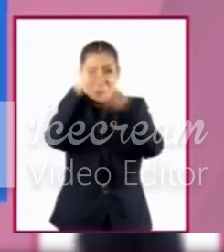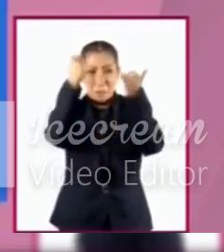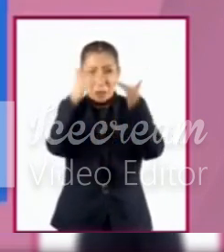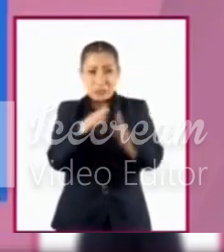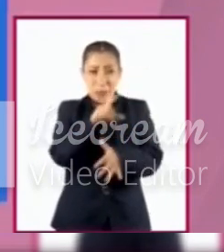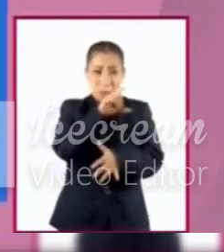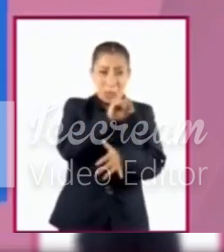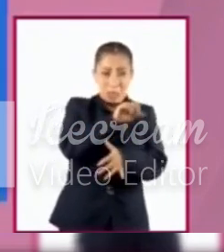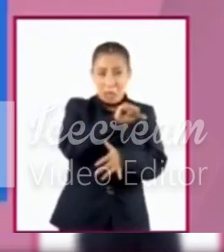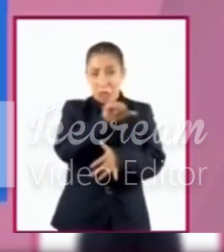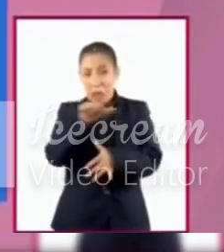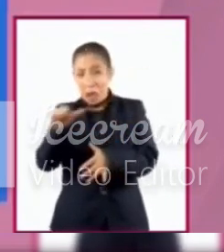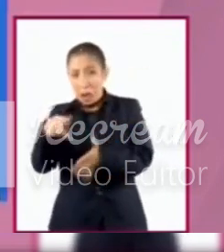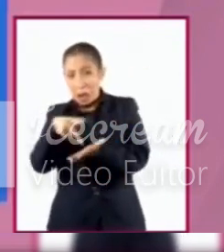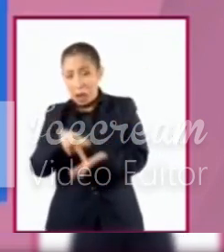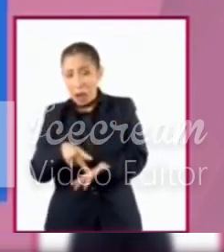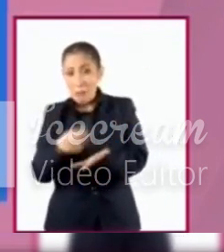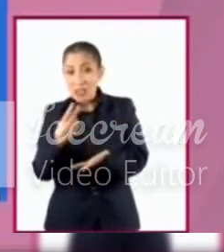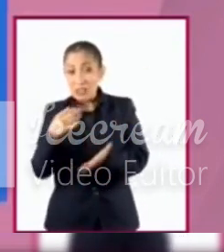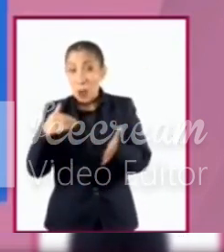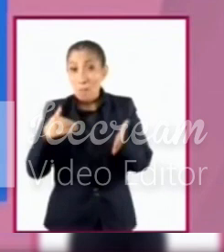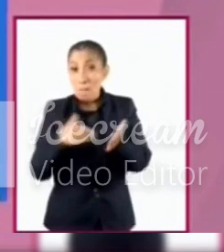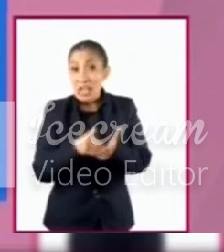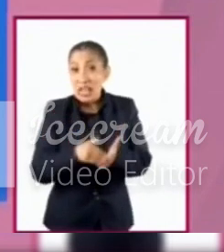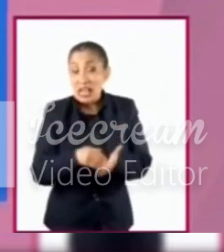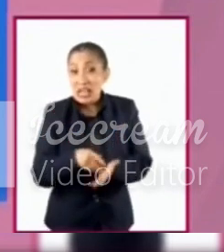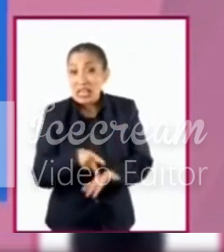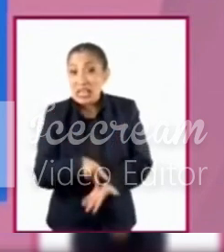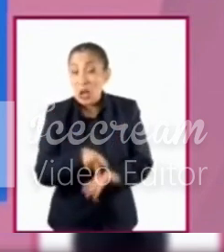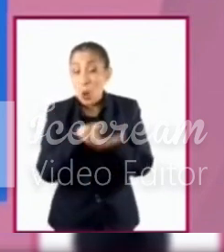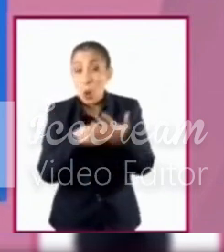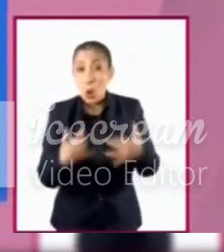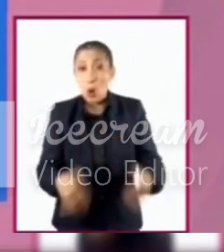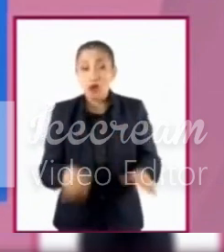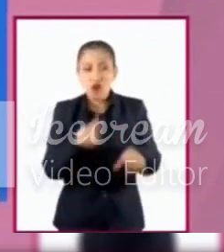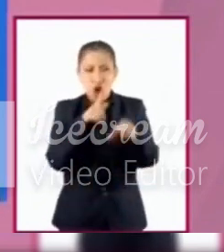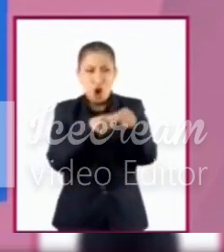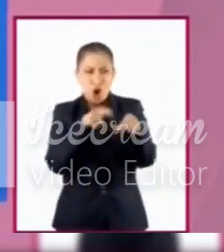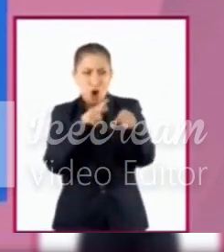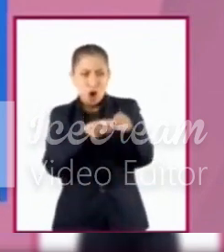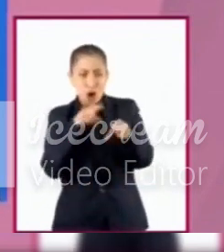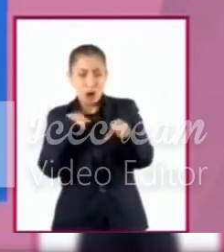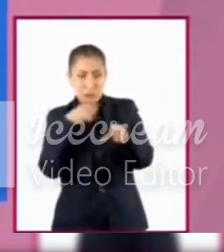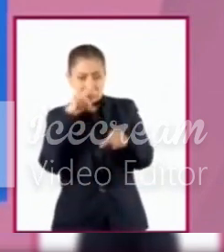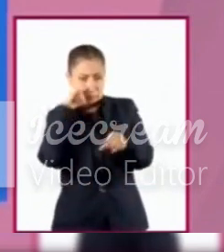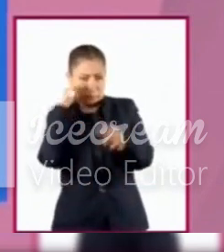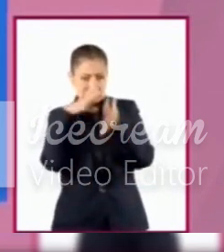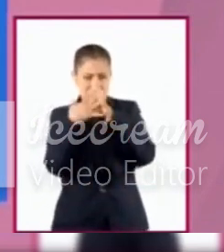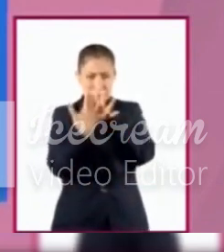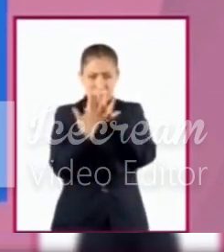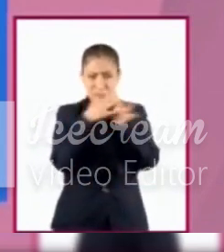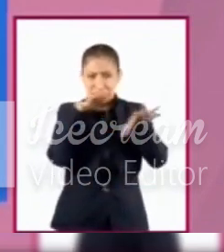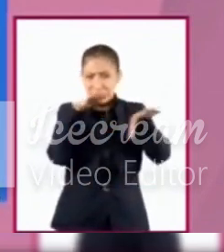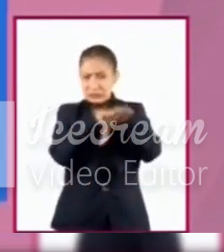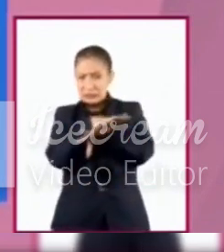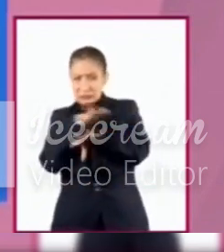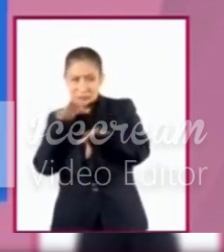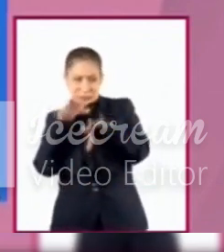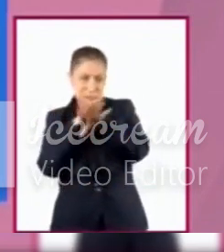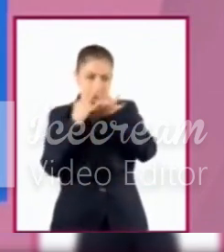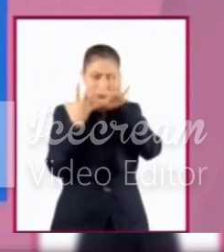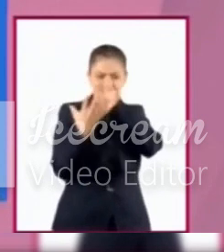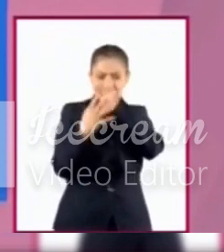pesar de 20 a 25,000 kilos. Su color, inconstante, cambiante con